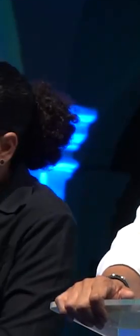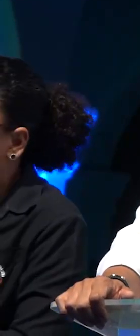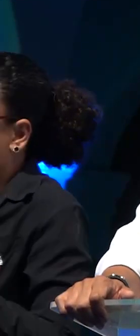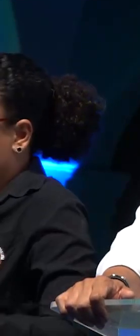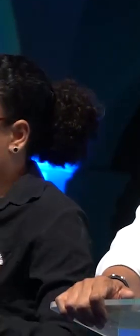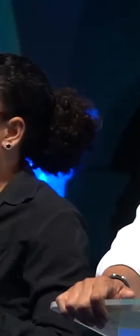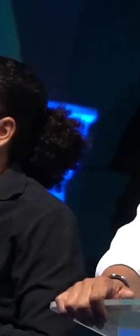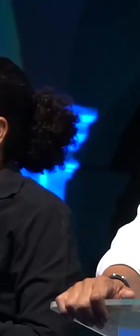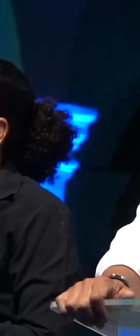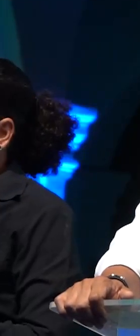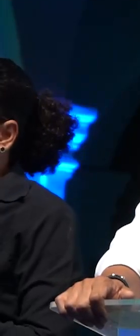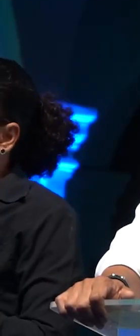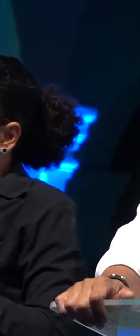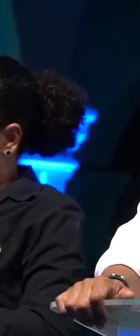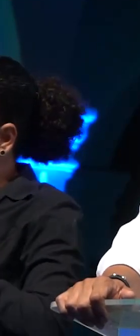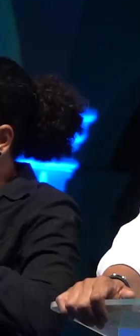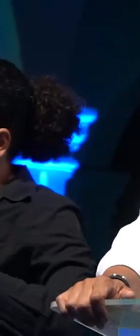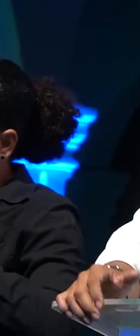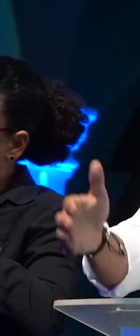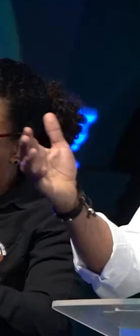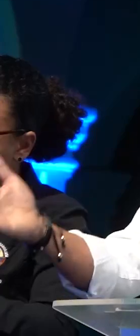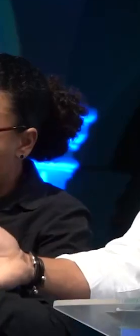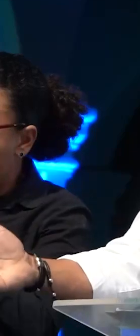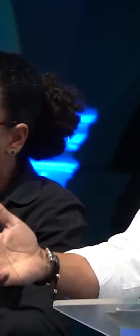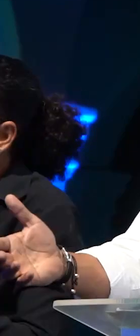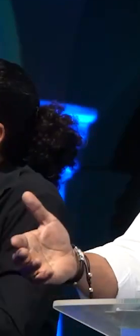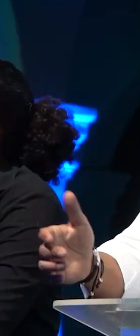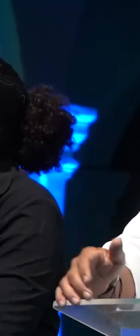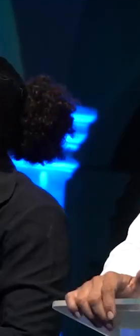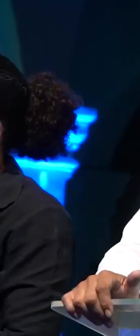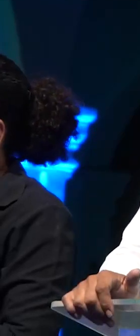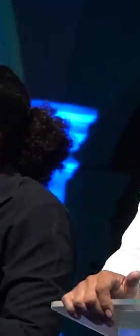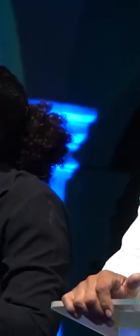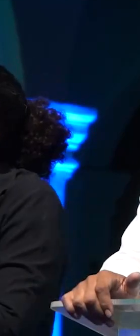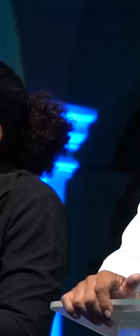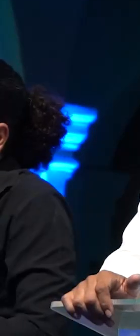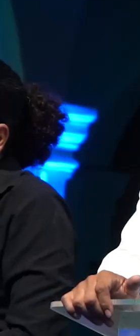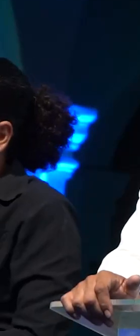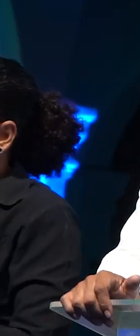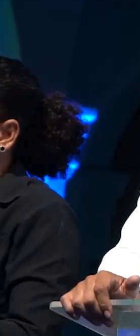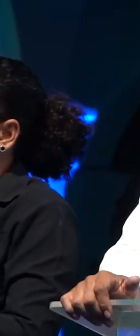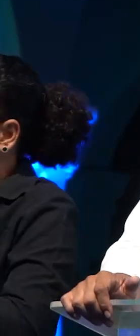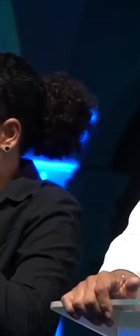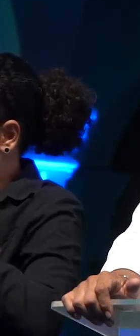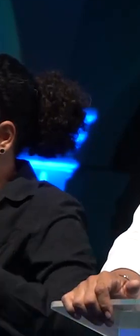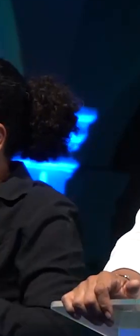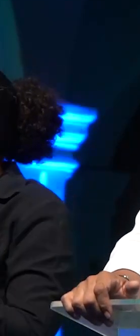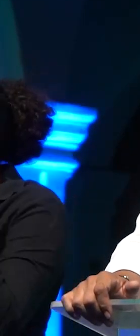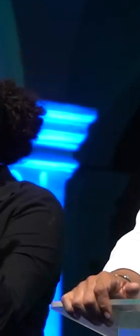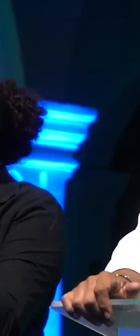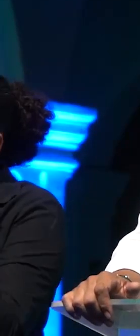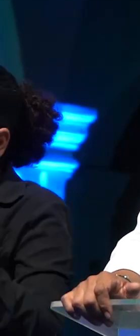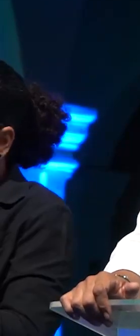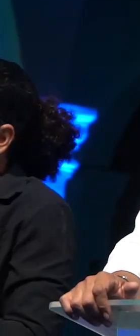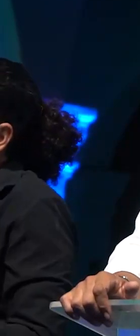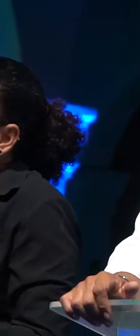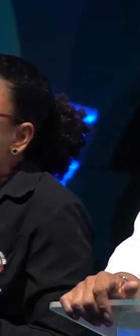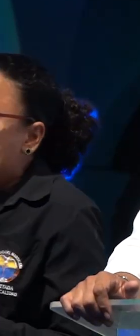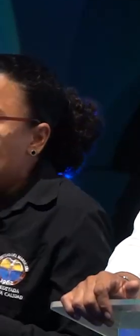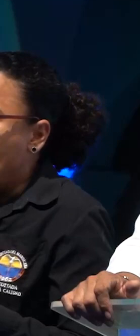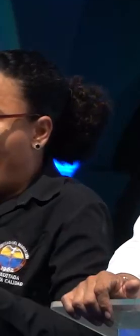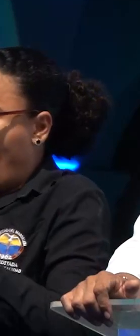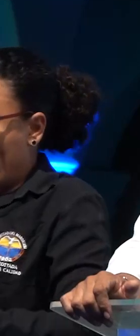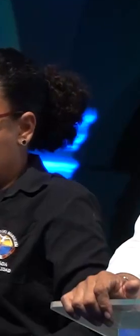muchísimos. Todos son míos. Todos los aciertos son de este equipo. Los errores son míos enteramente. Les pido excusas por los que haya